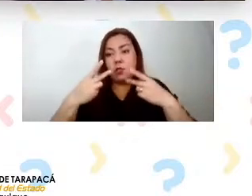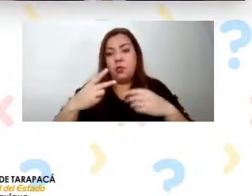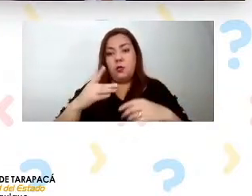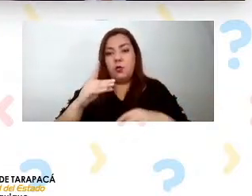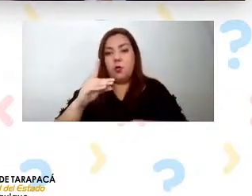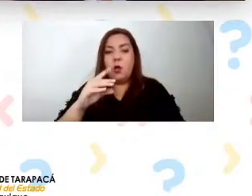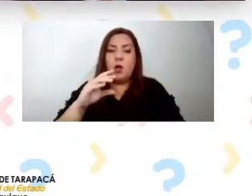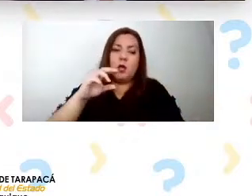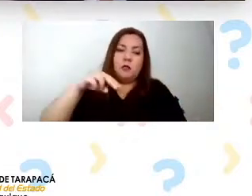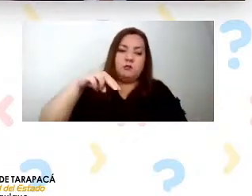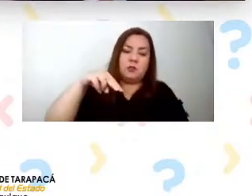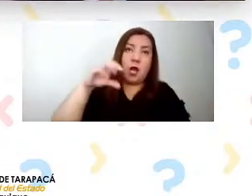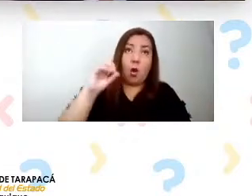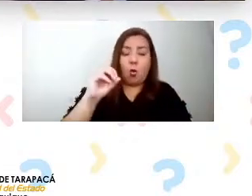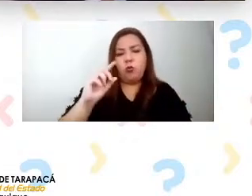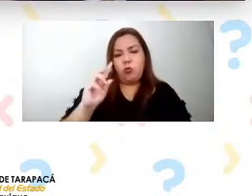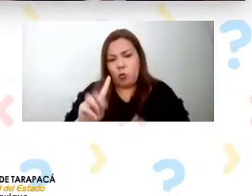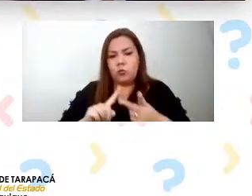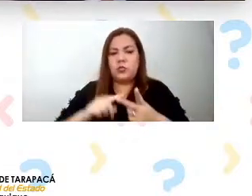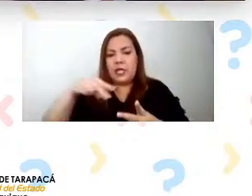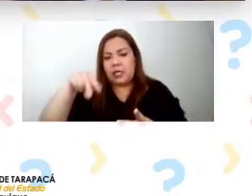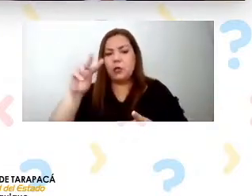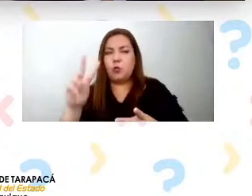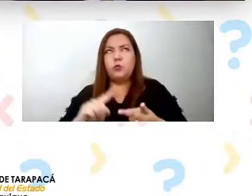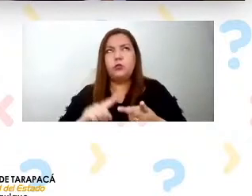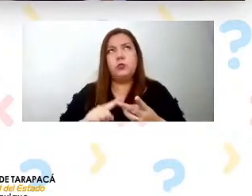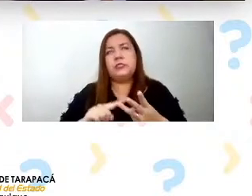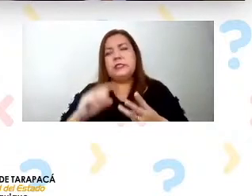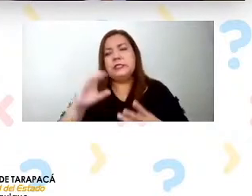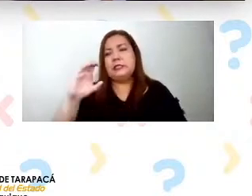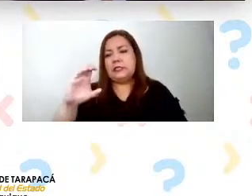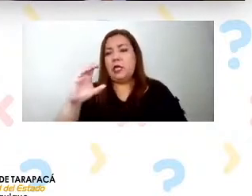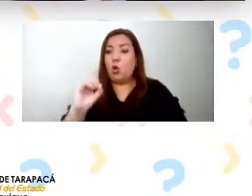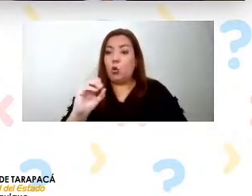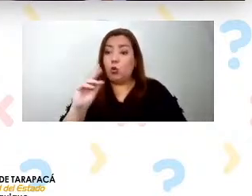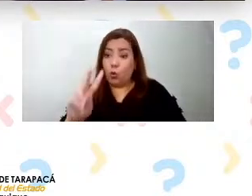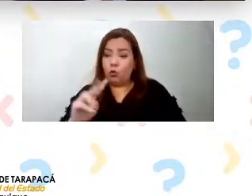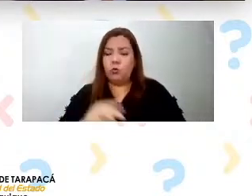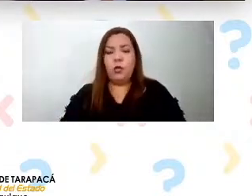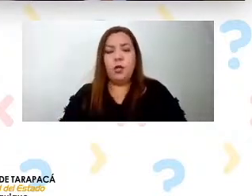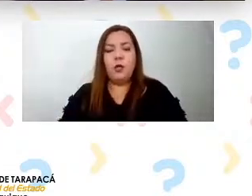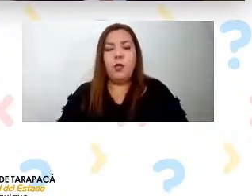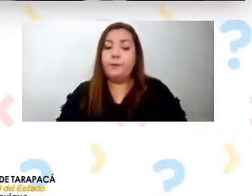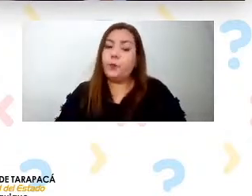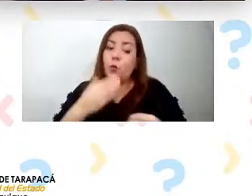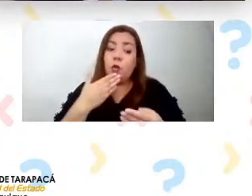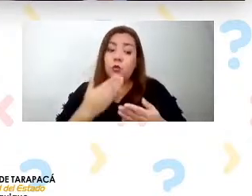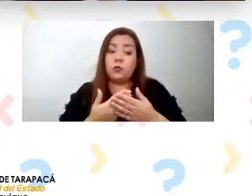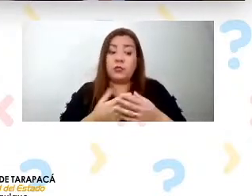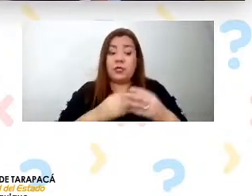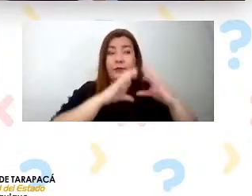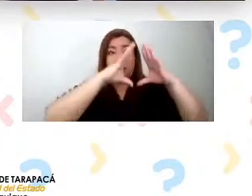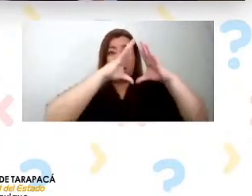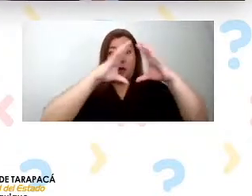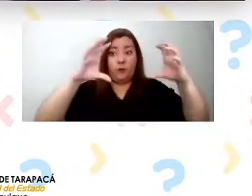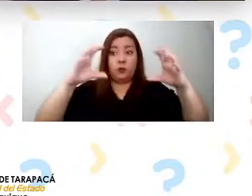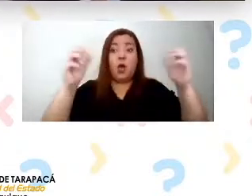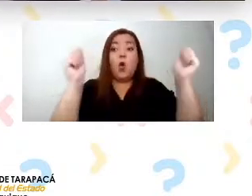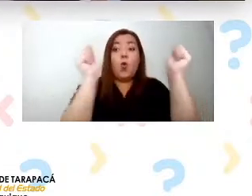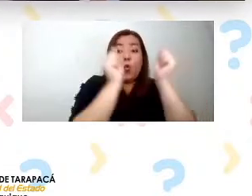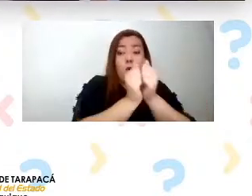carbono, y cuando atraviesan atmósferas con gases con actividad